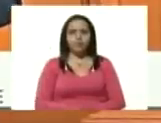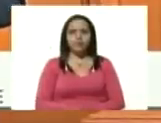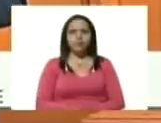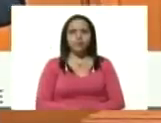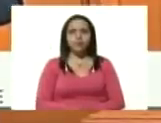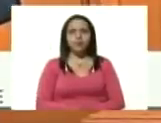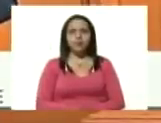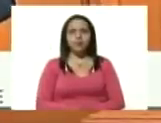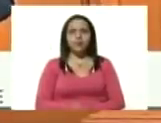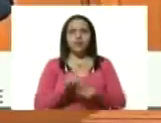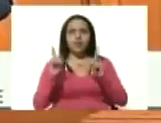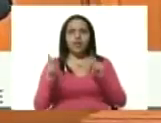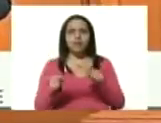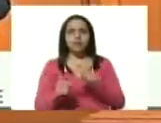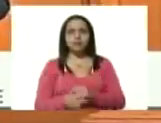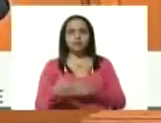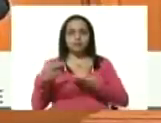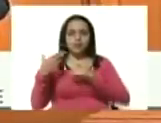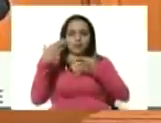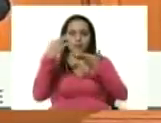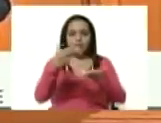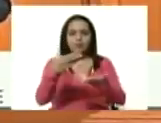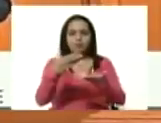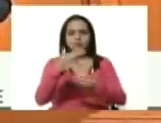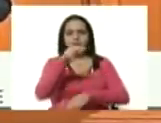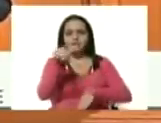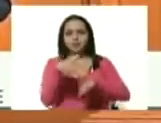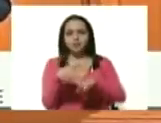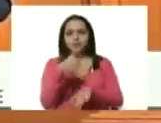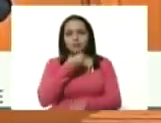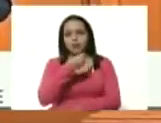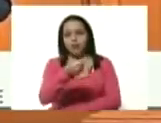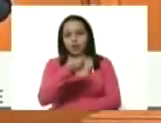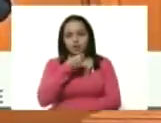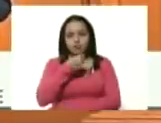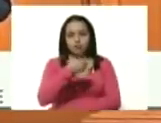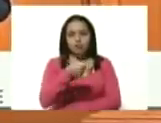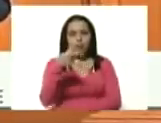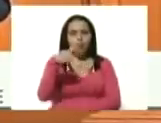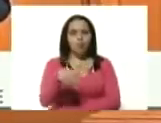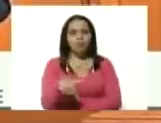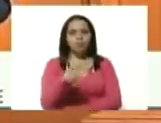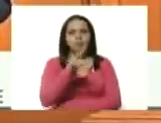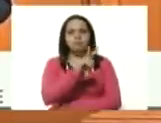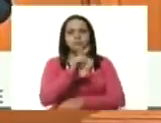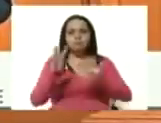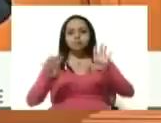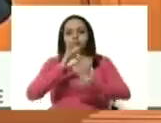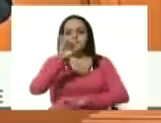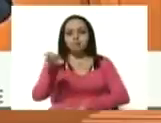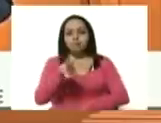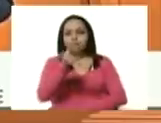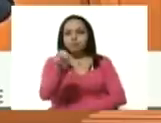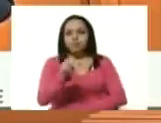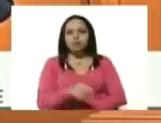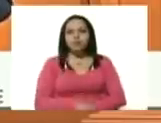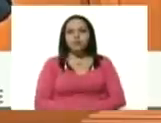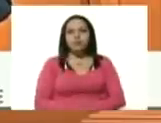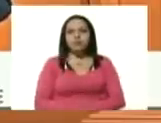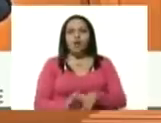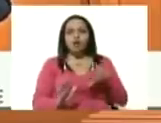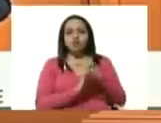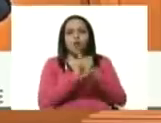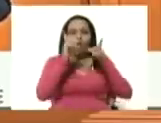Igualmente recibió su Premio Nacional de Periodismo hoy, 29 de junio, en imagen